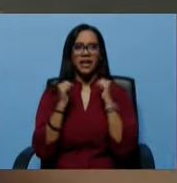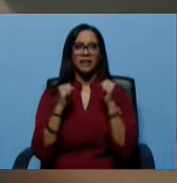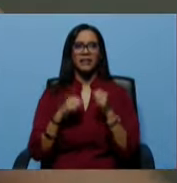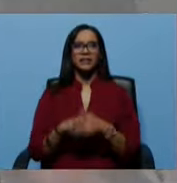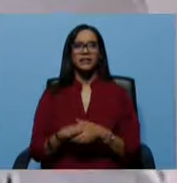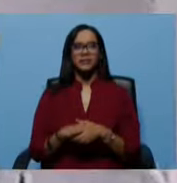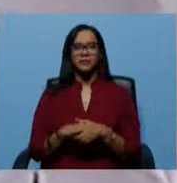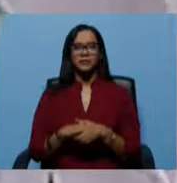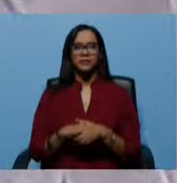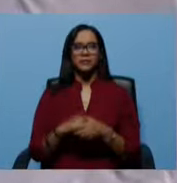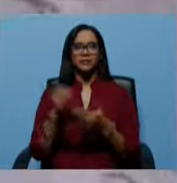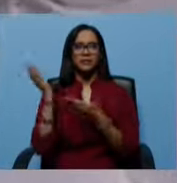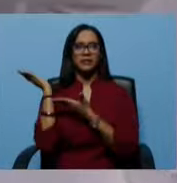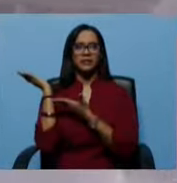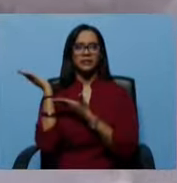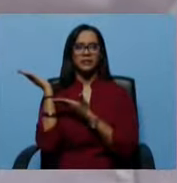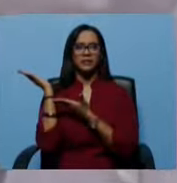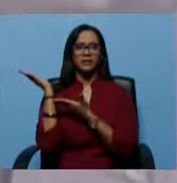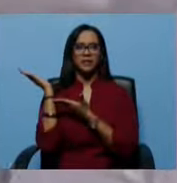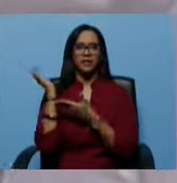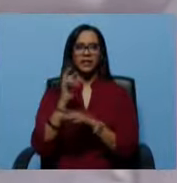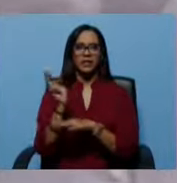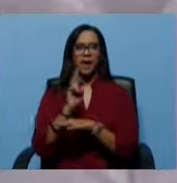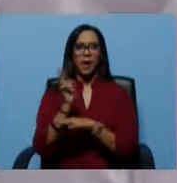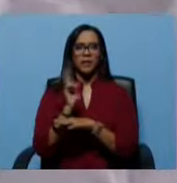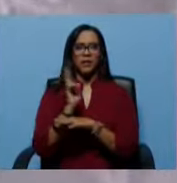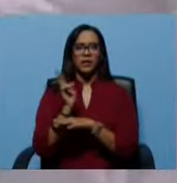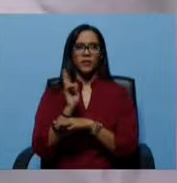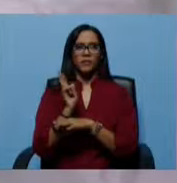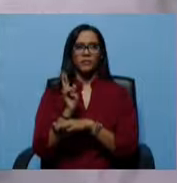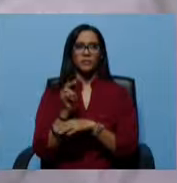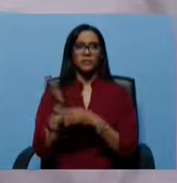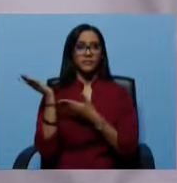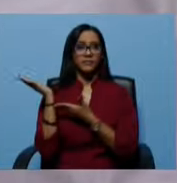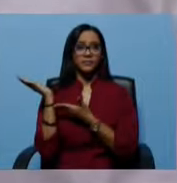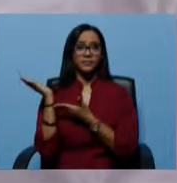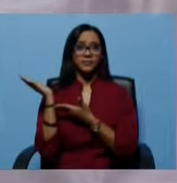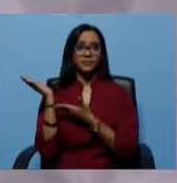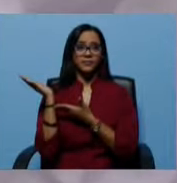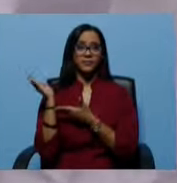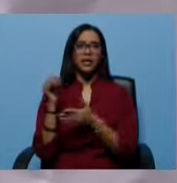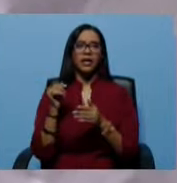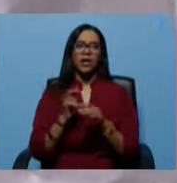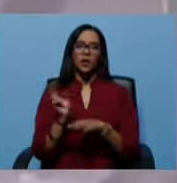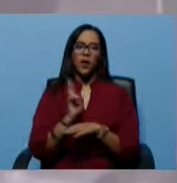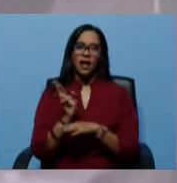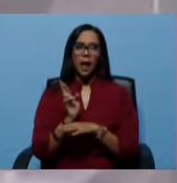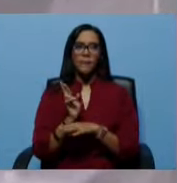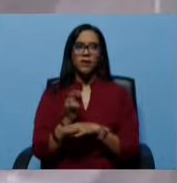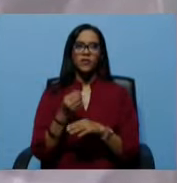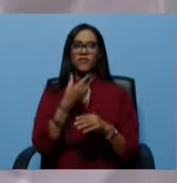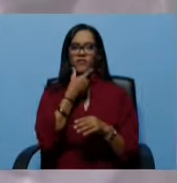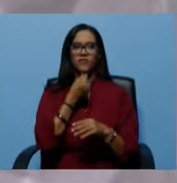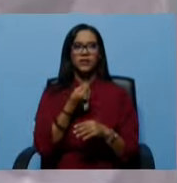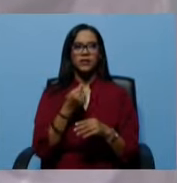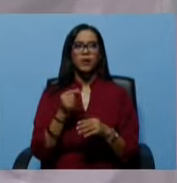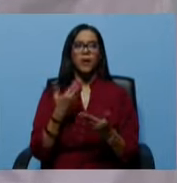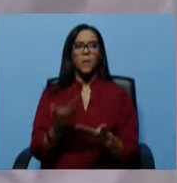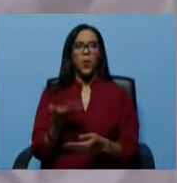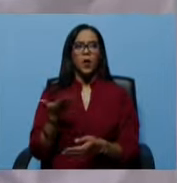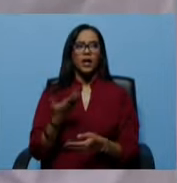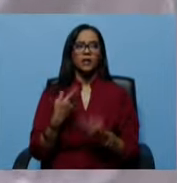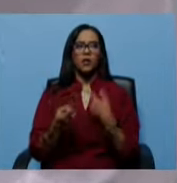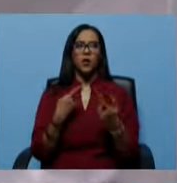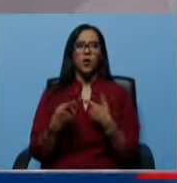solidifica. Exactamente, se solidifica rápidamente. Y esto es un experimento sencillo y rápido, ¿verdad? Y es importante porque son